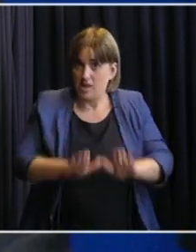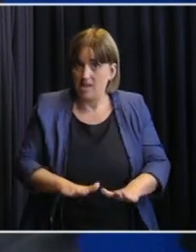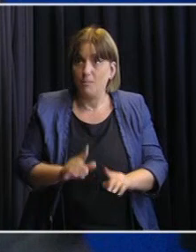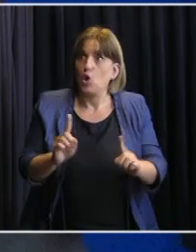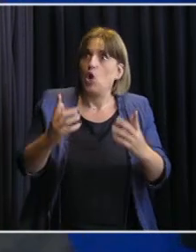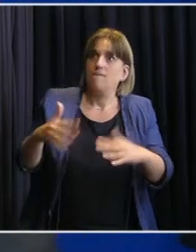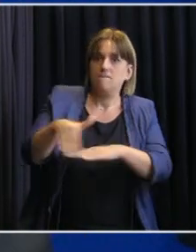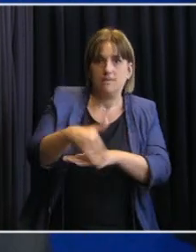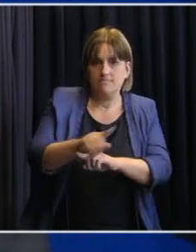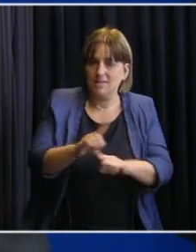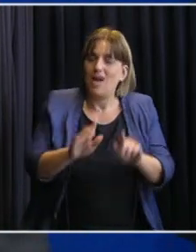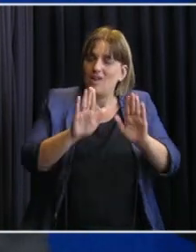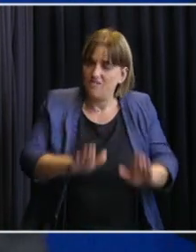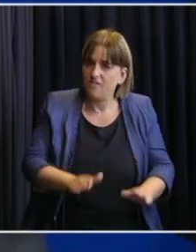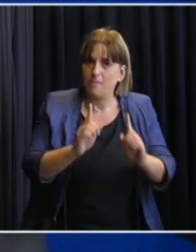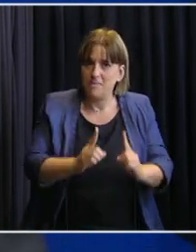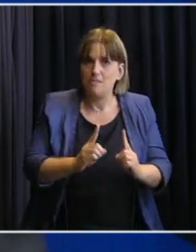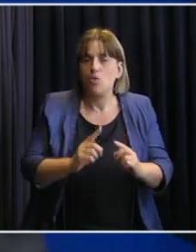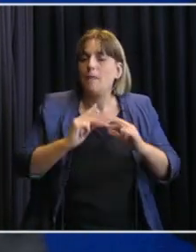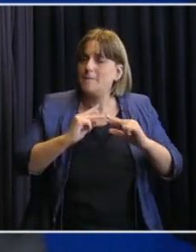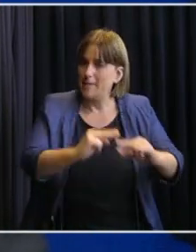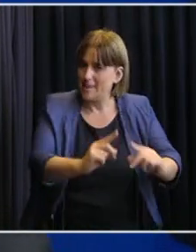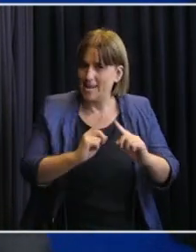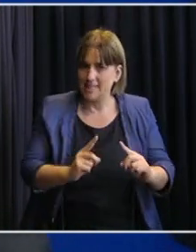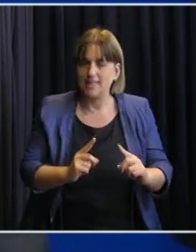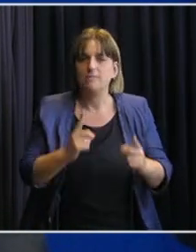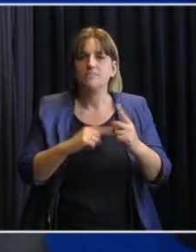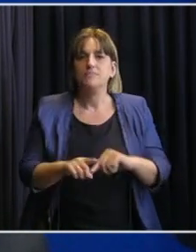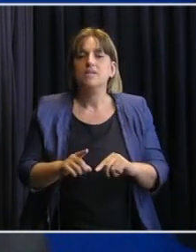calle. Y ahora van a quedar en ese centro de manera permanente.